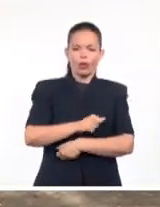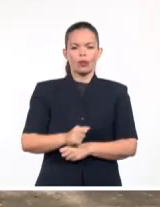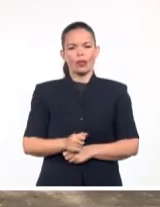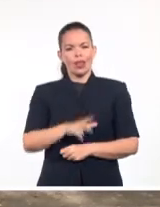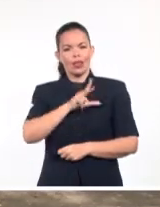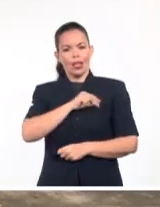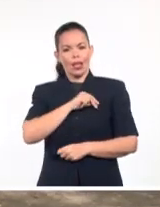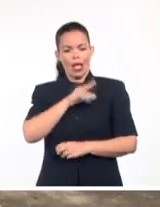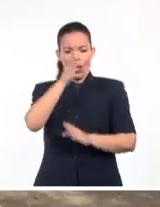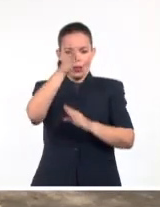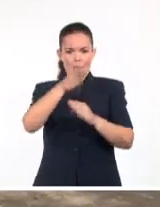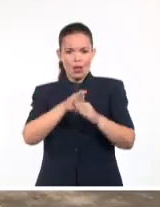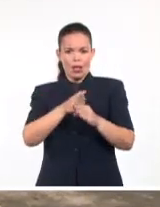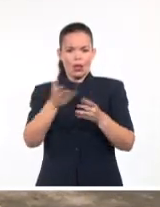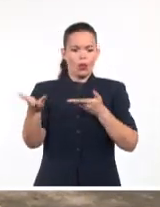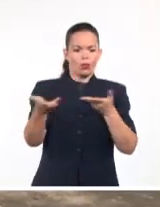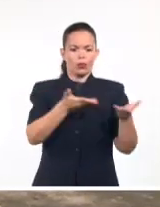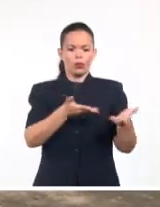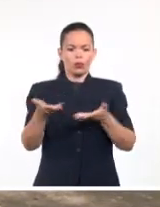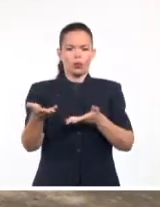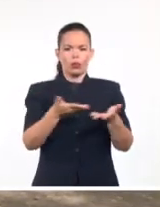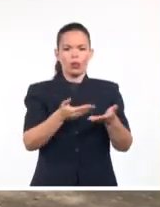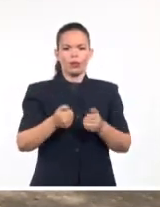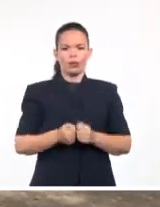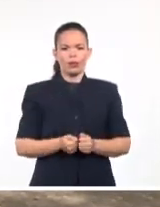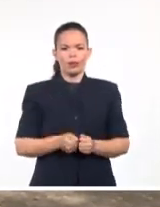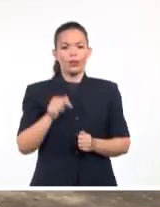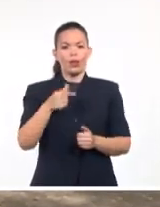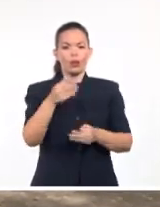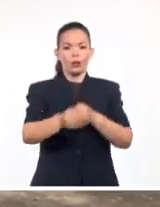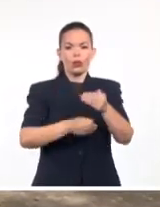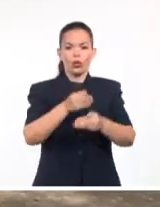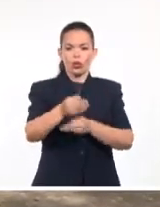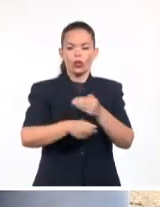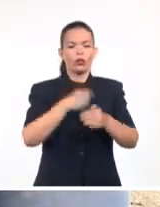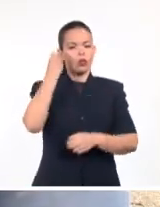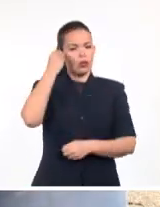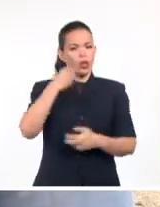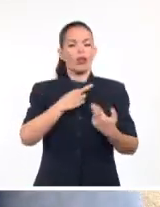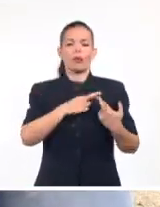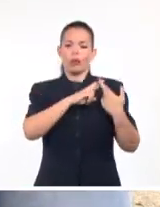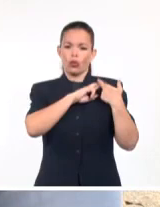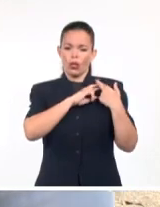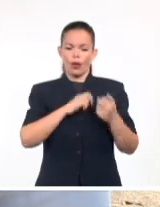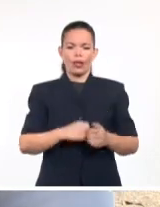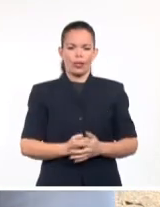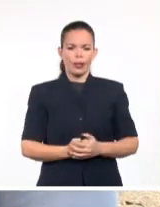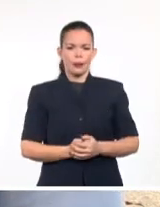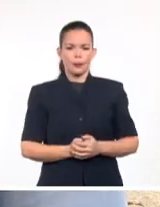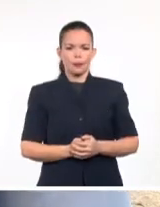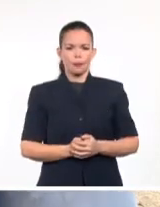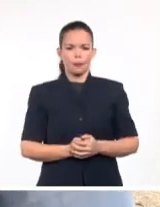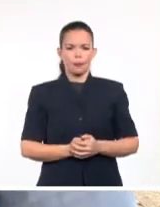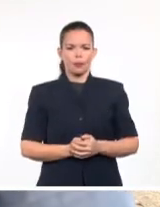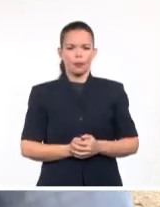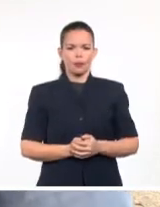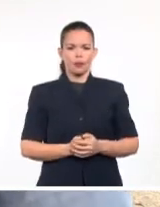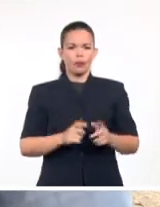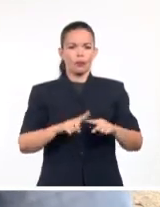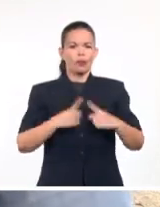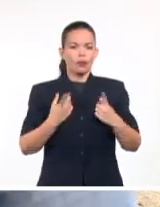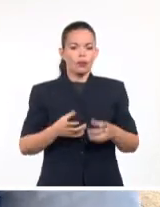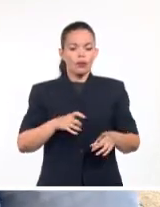la experiencia de esta joven profesora, el proceso implica una gran responsabilidad. Es a partir de este derecho de elección de